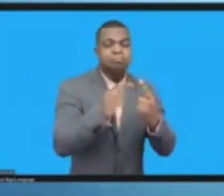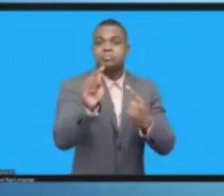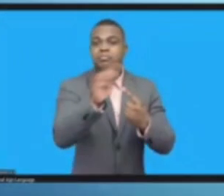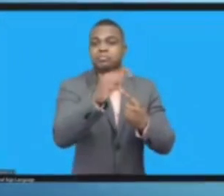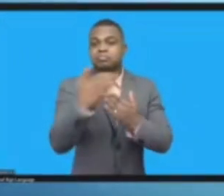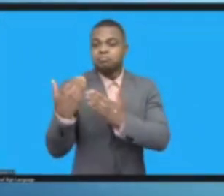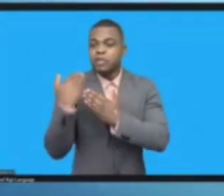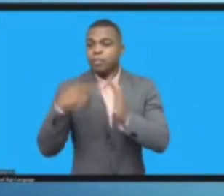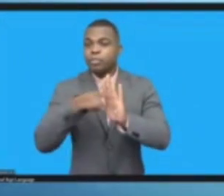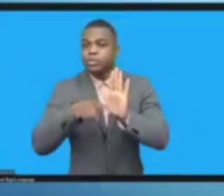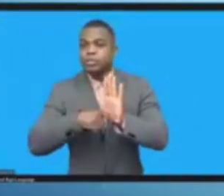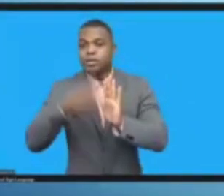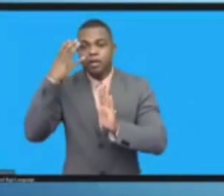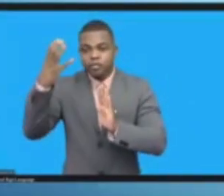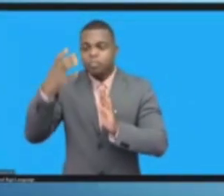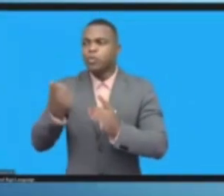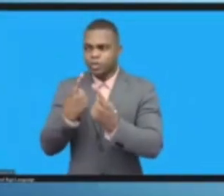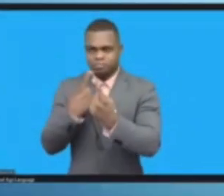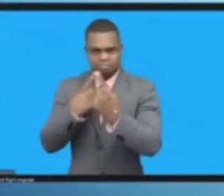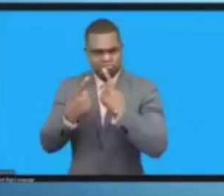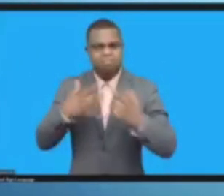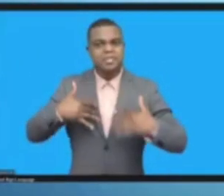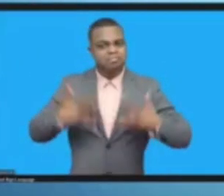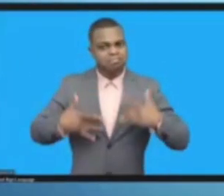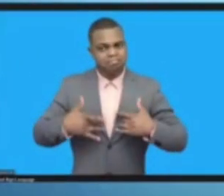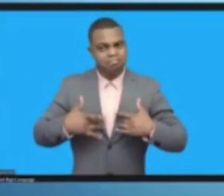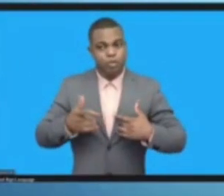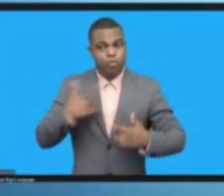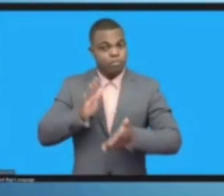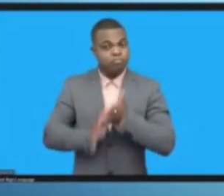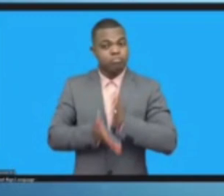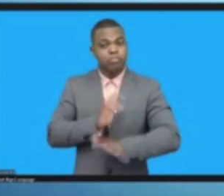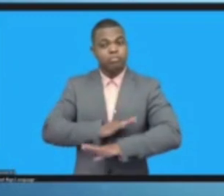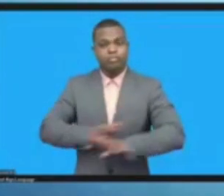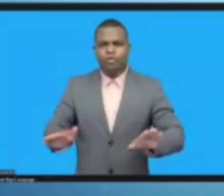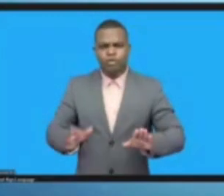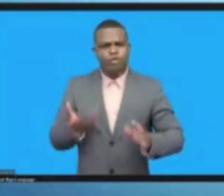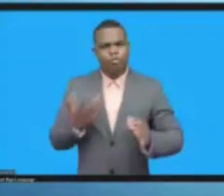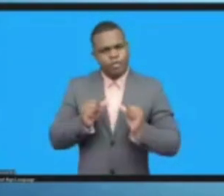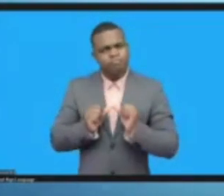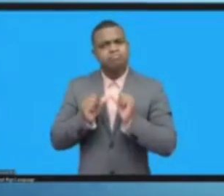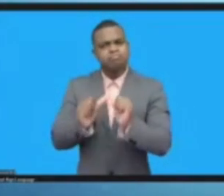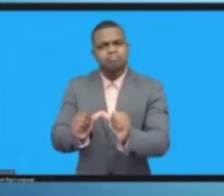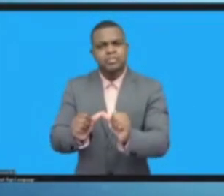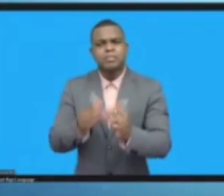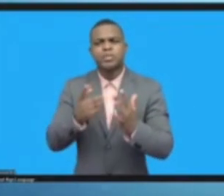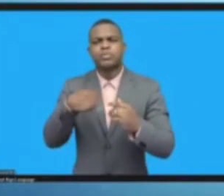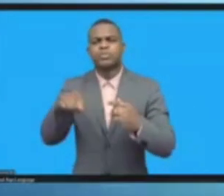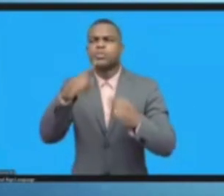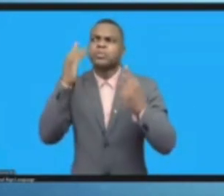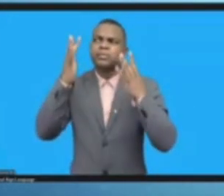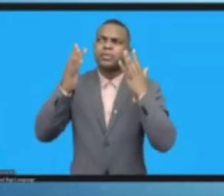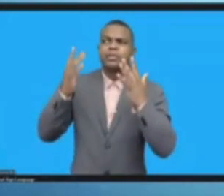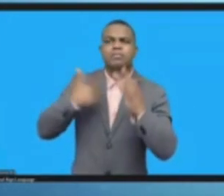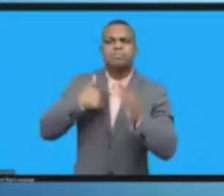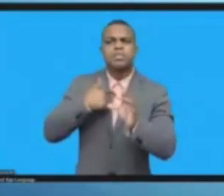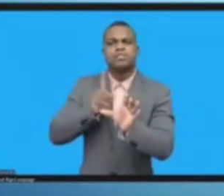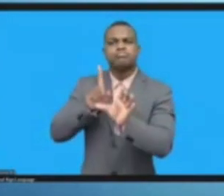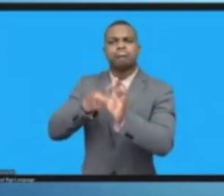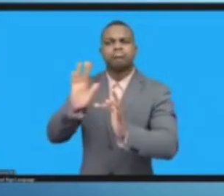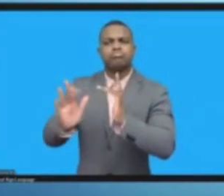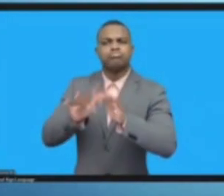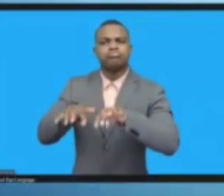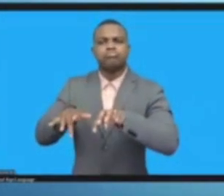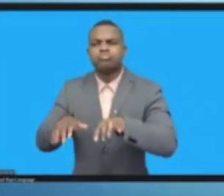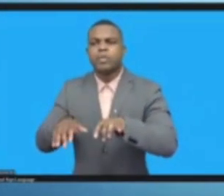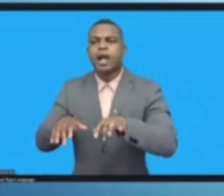Y seguramente hablan inglés en ese caso el 80% de los nombres de dominio y de